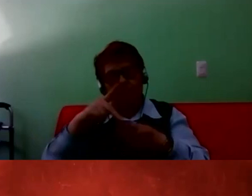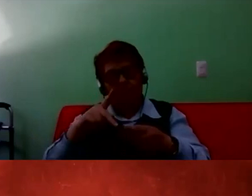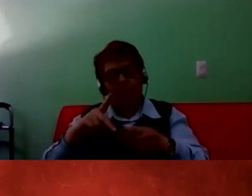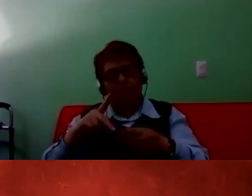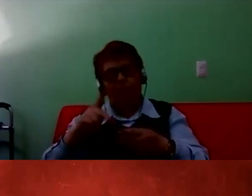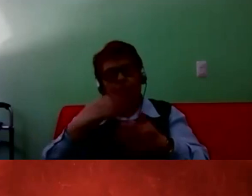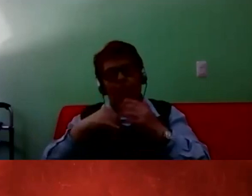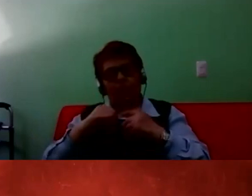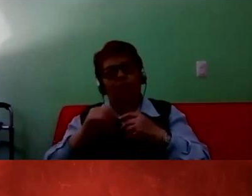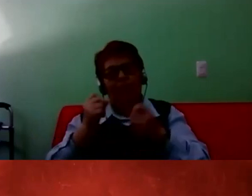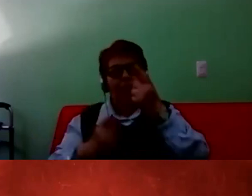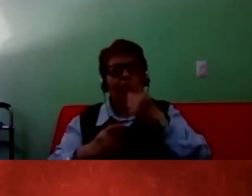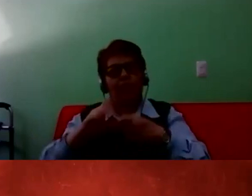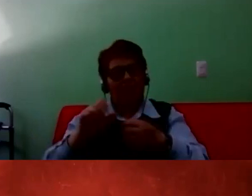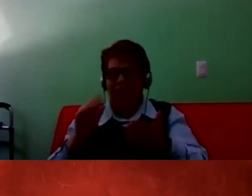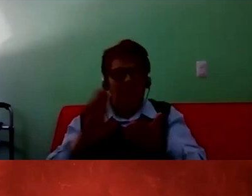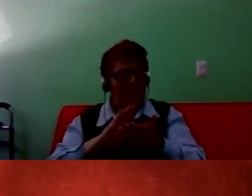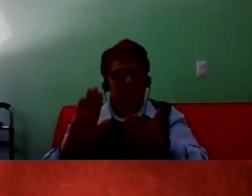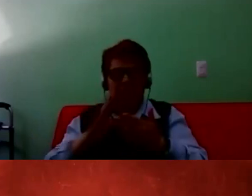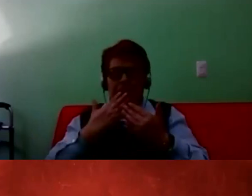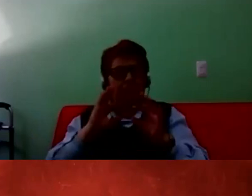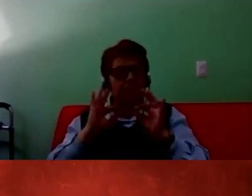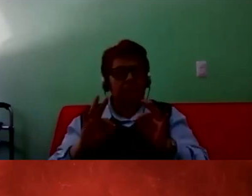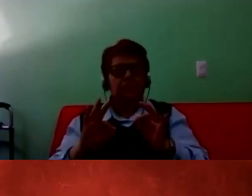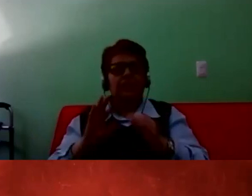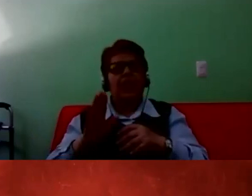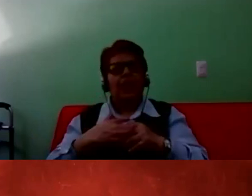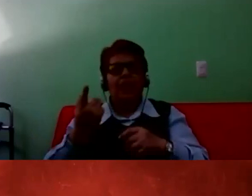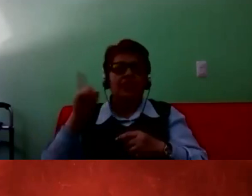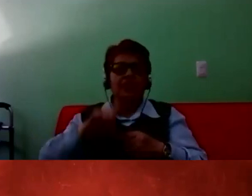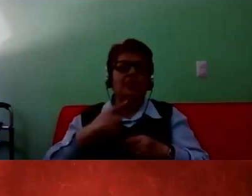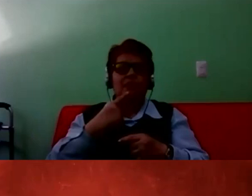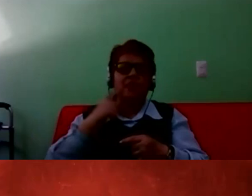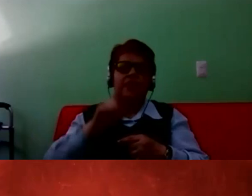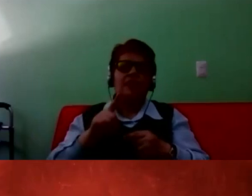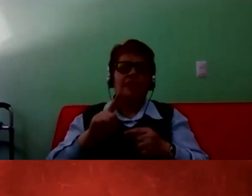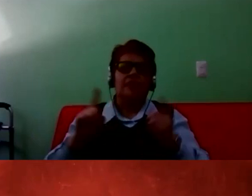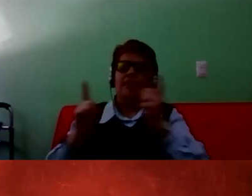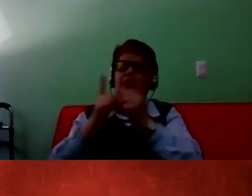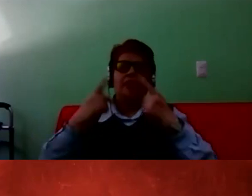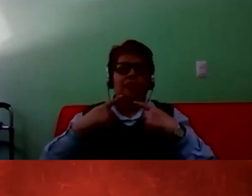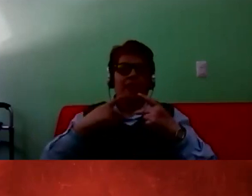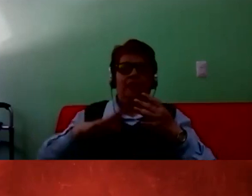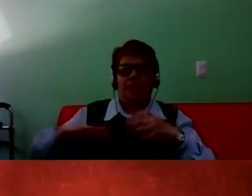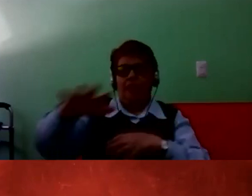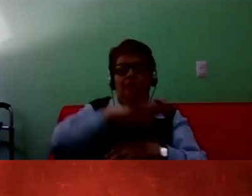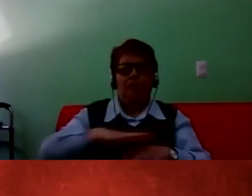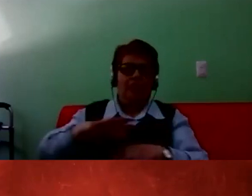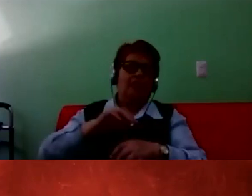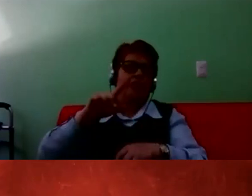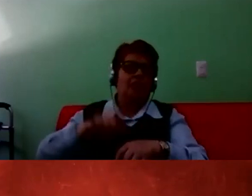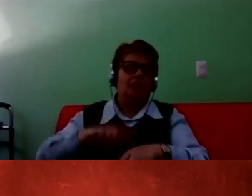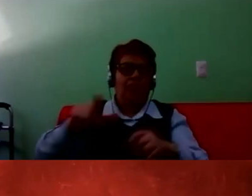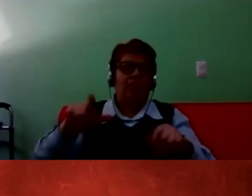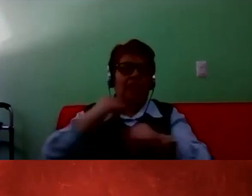fondo, unas ya estaban subsanadas y otras eran demandas directas de la ciudadanía de los espacios culturales independientes. ¿Es